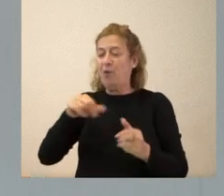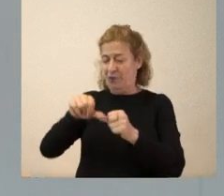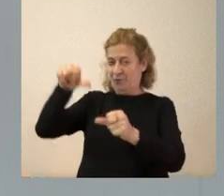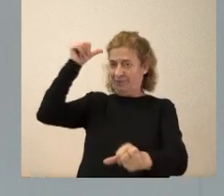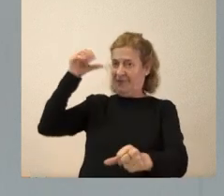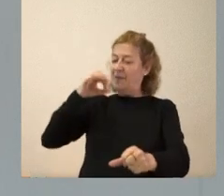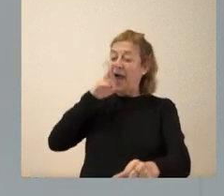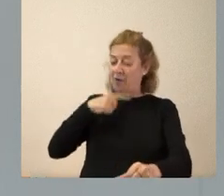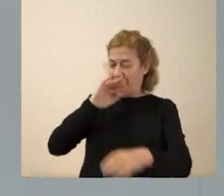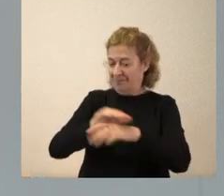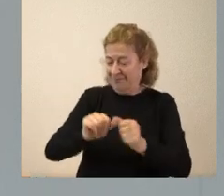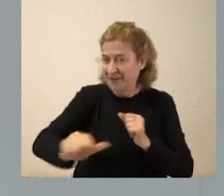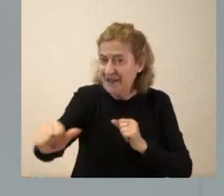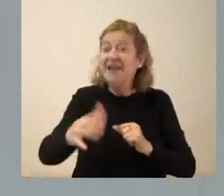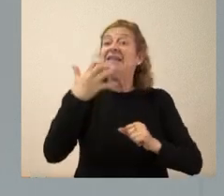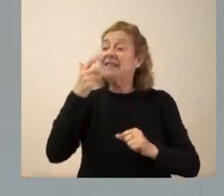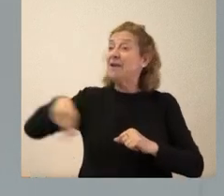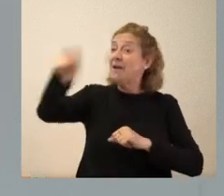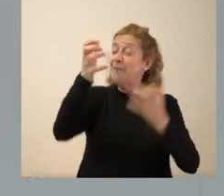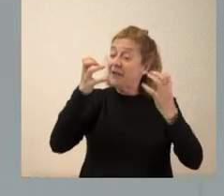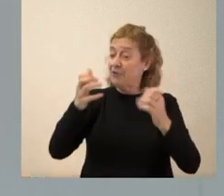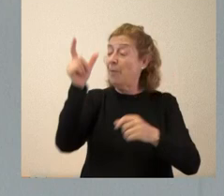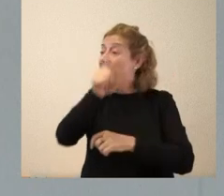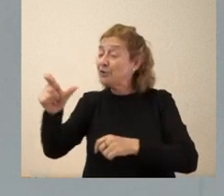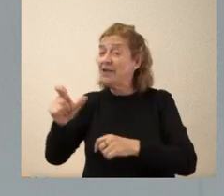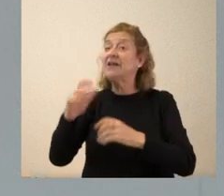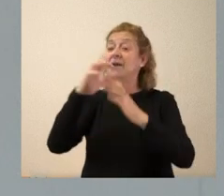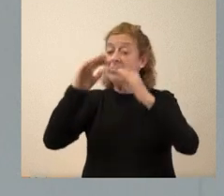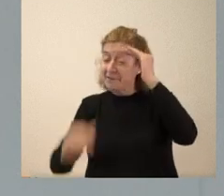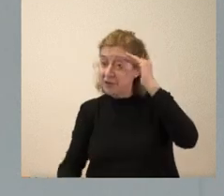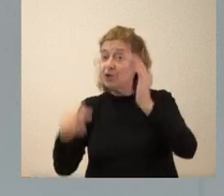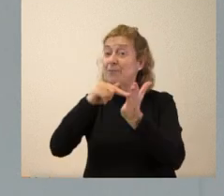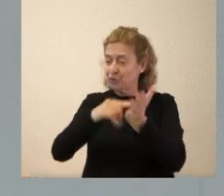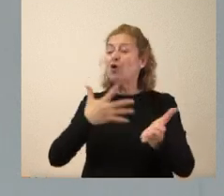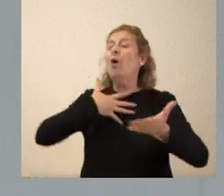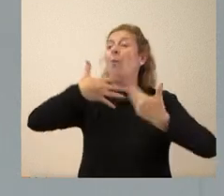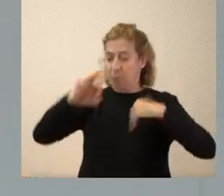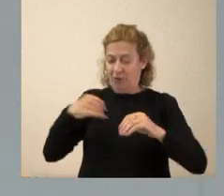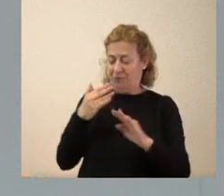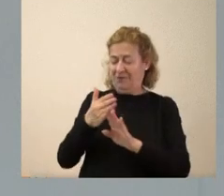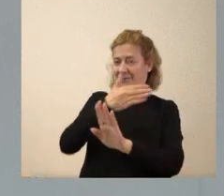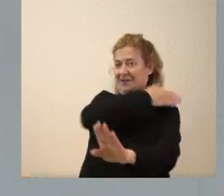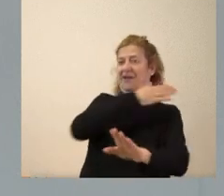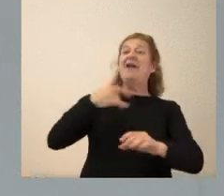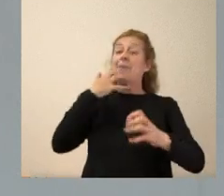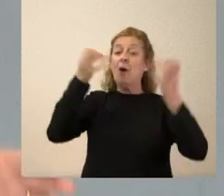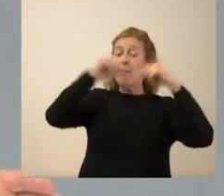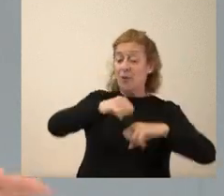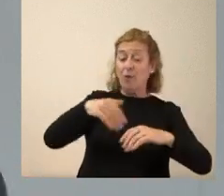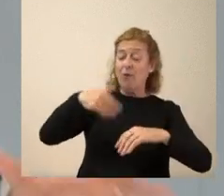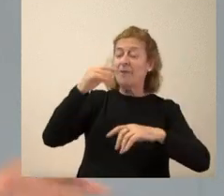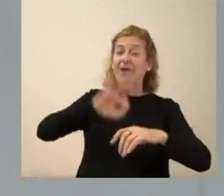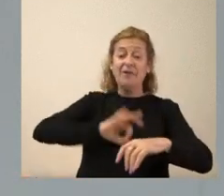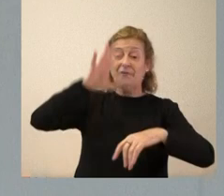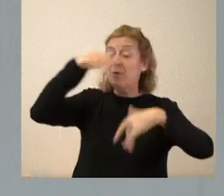de las personas bajando impuestos sí puede ser con efecto retroactivos como se aprobará durante el periodo impositivo año 2023 lo